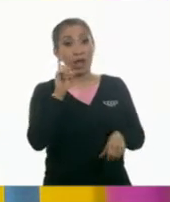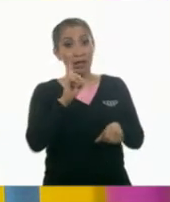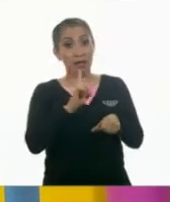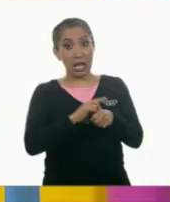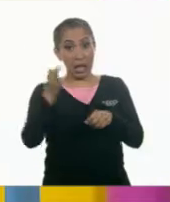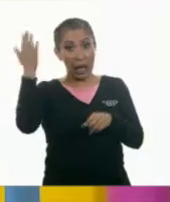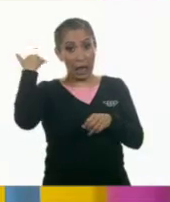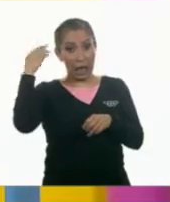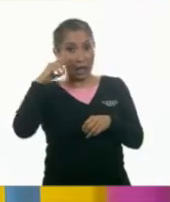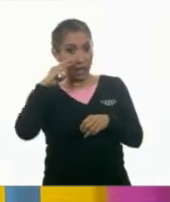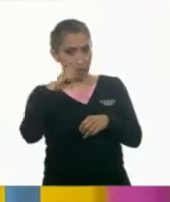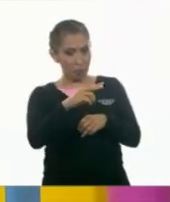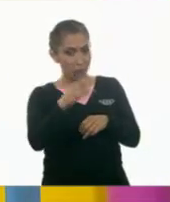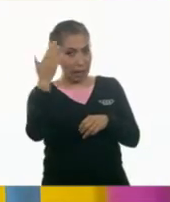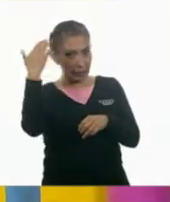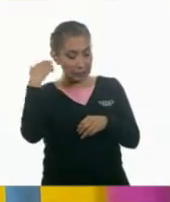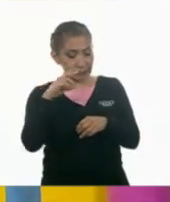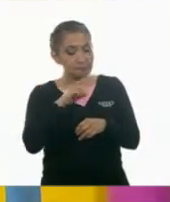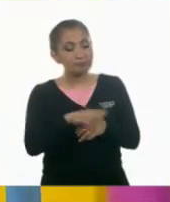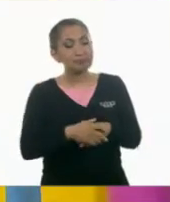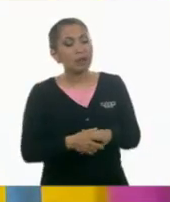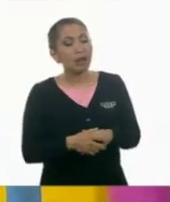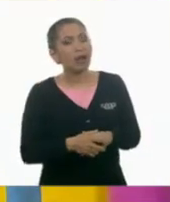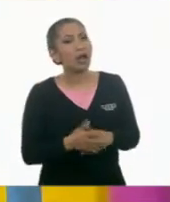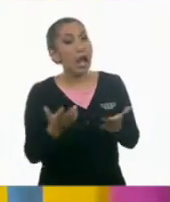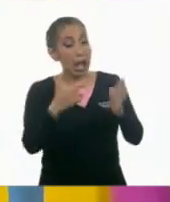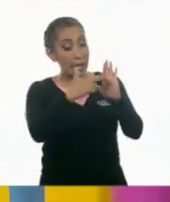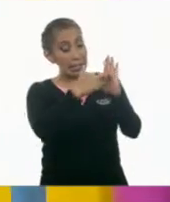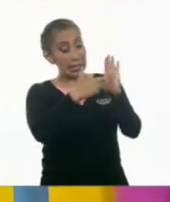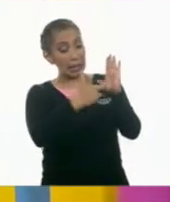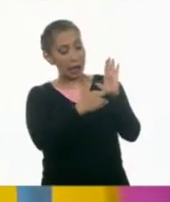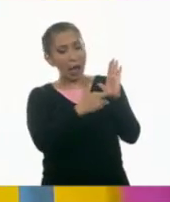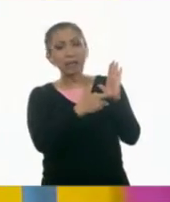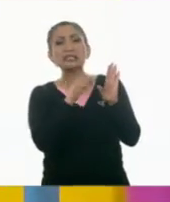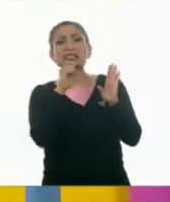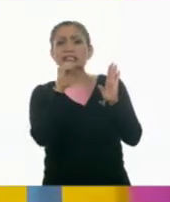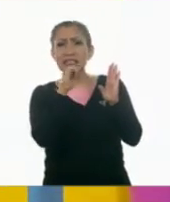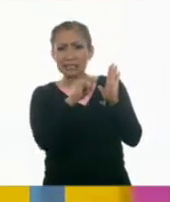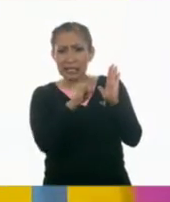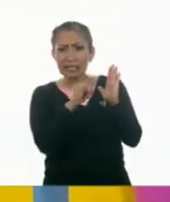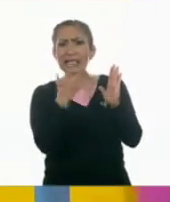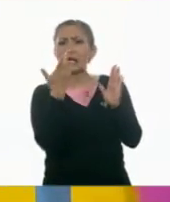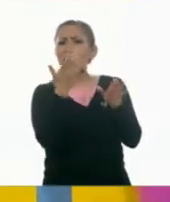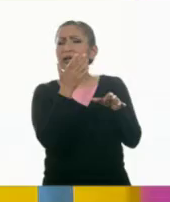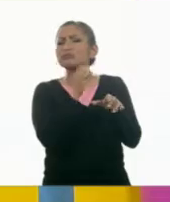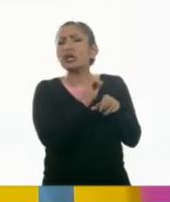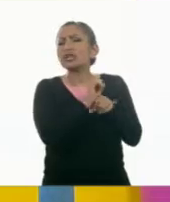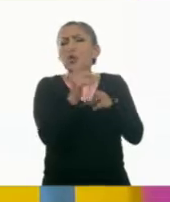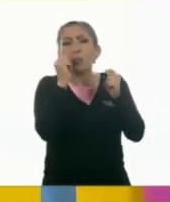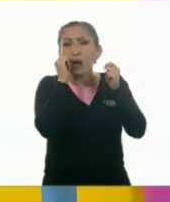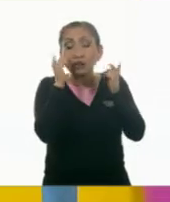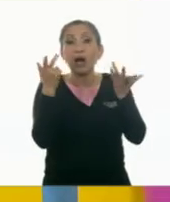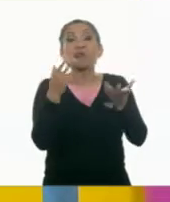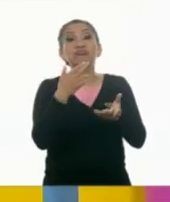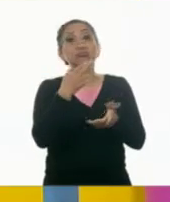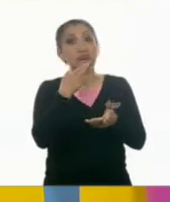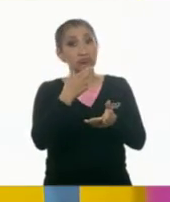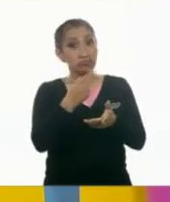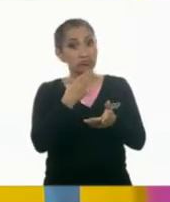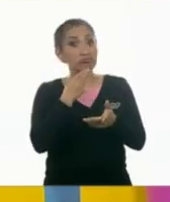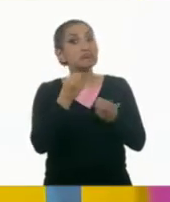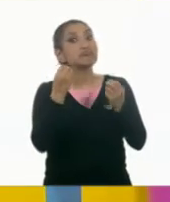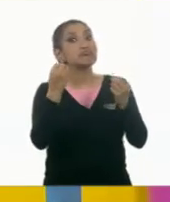hemos visto anteriormente, que las reglas, aunque sean muy sencillas, son de utilidad